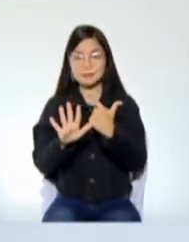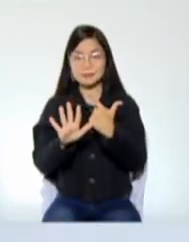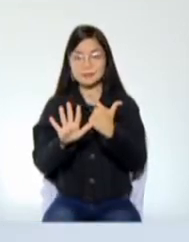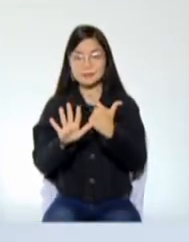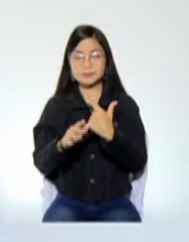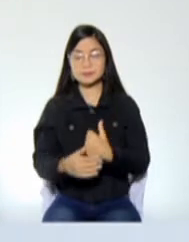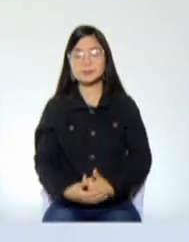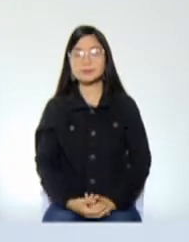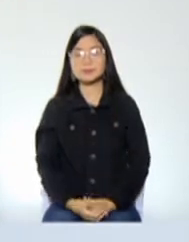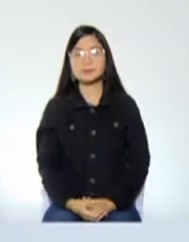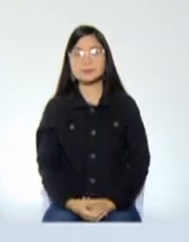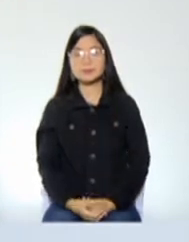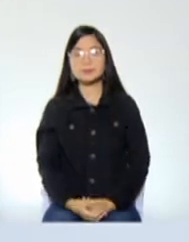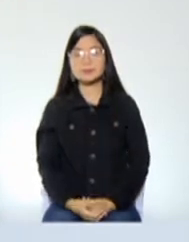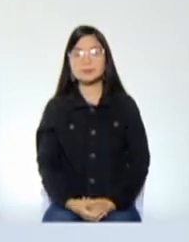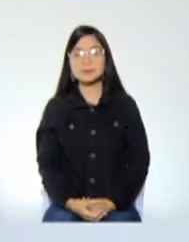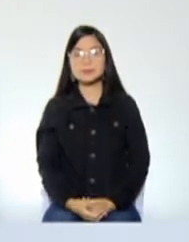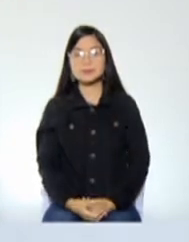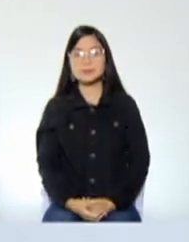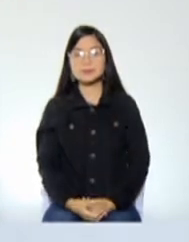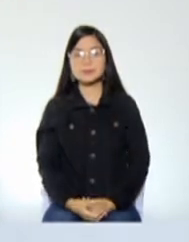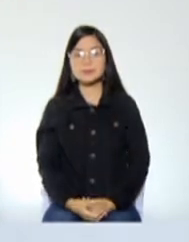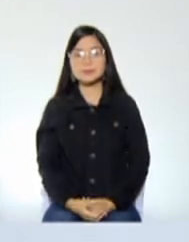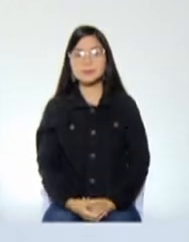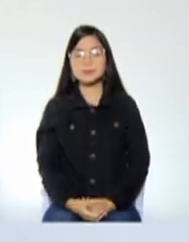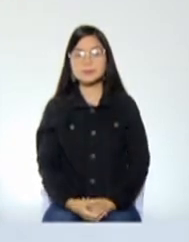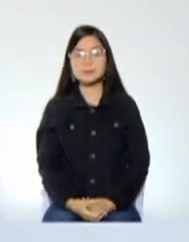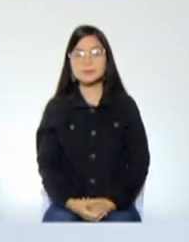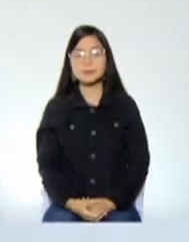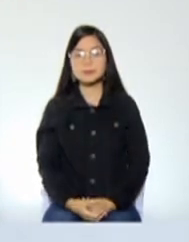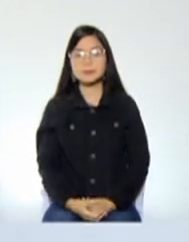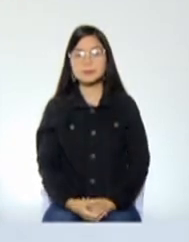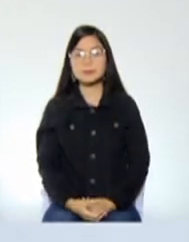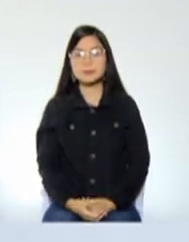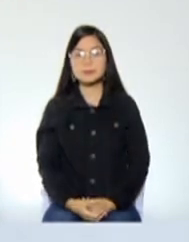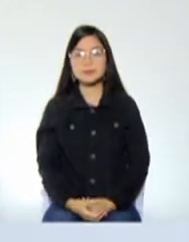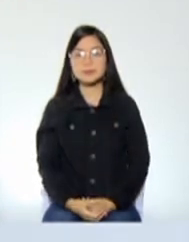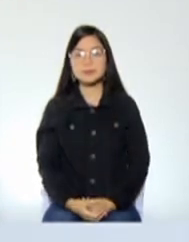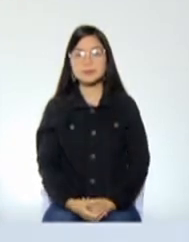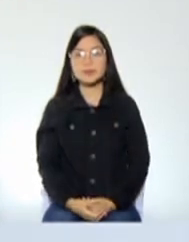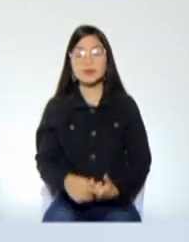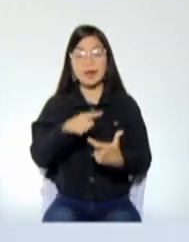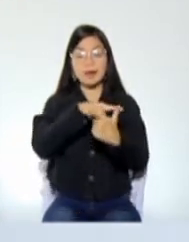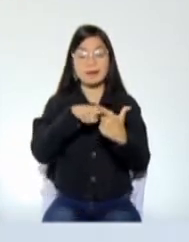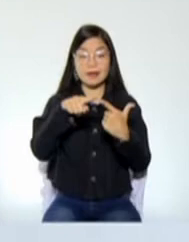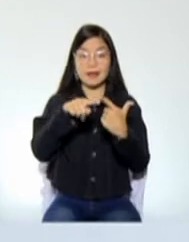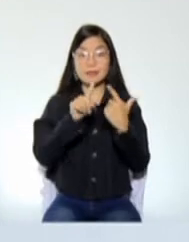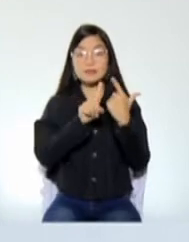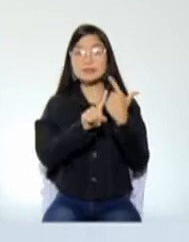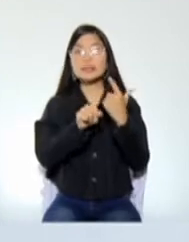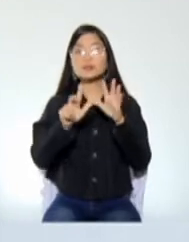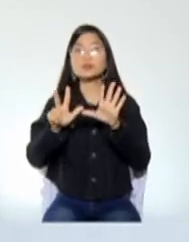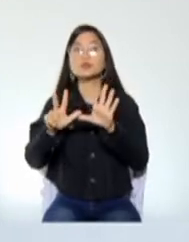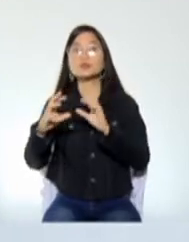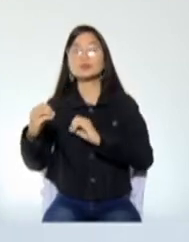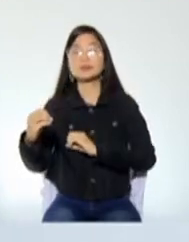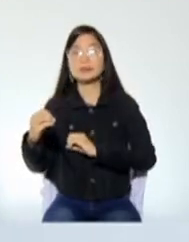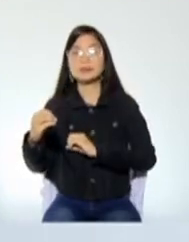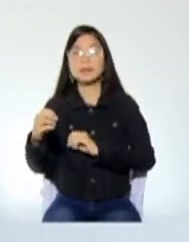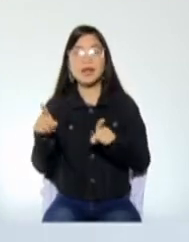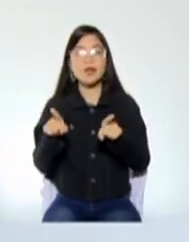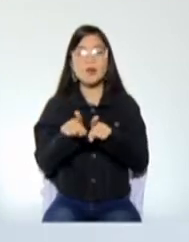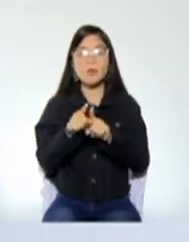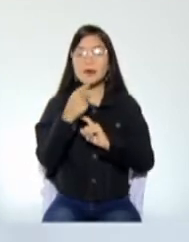Podemos decir que al simplificar raíz de 180, raíz cuadrada de 180, es igual a decir